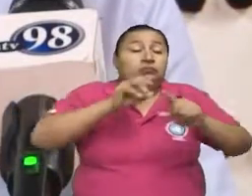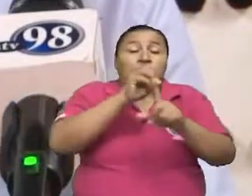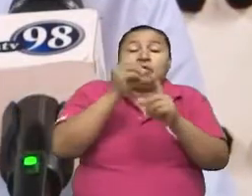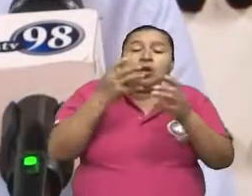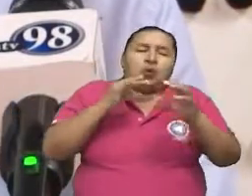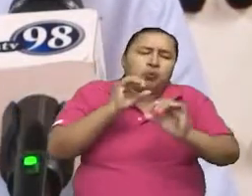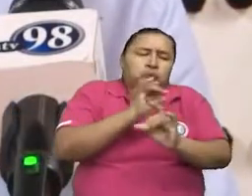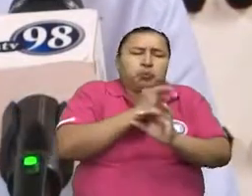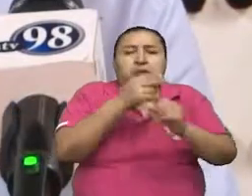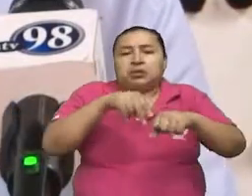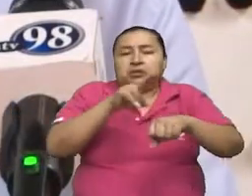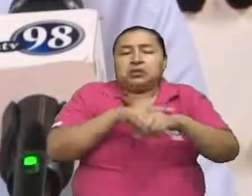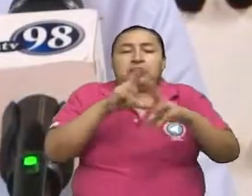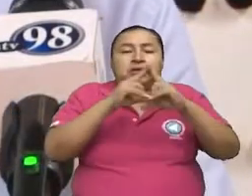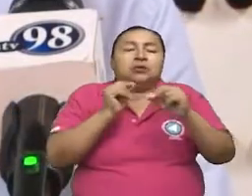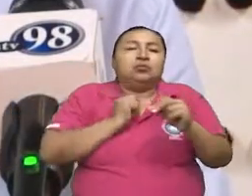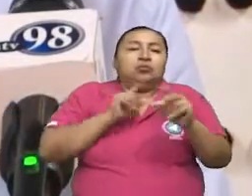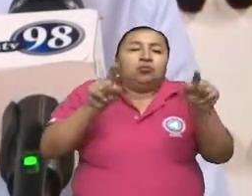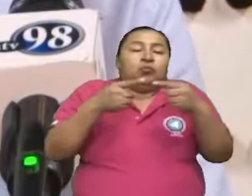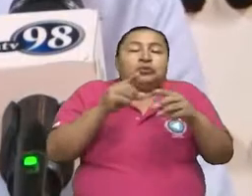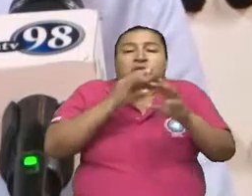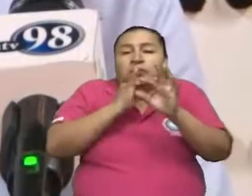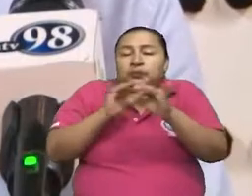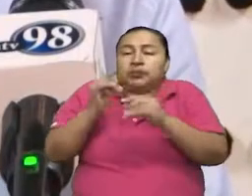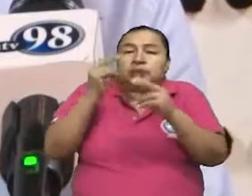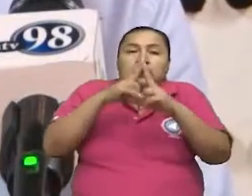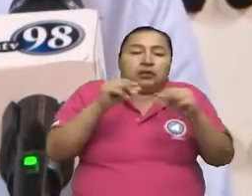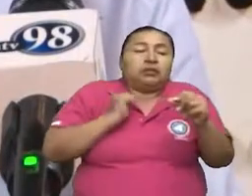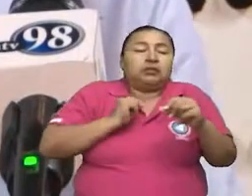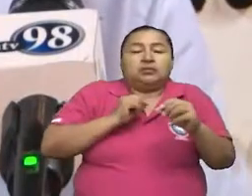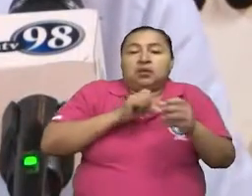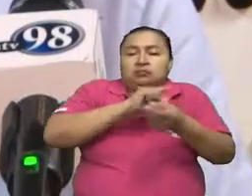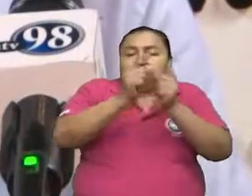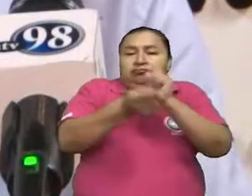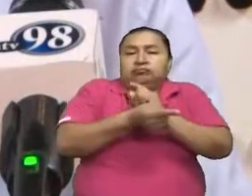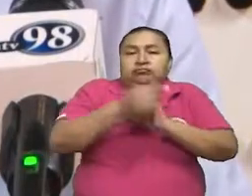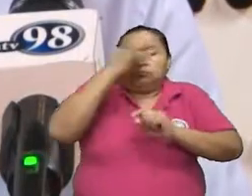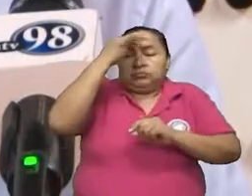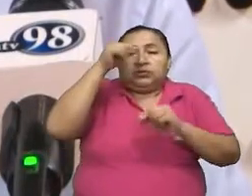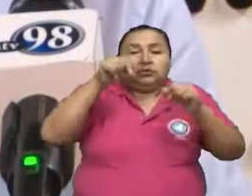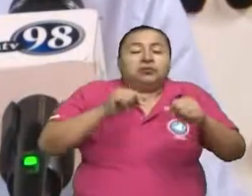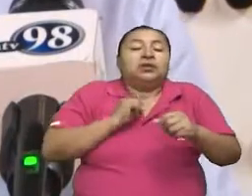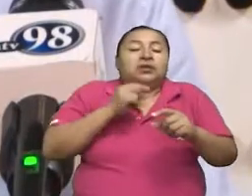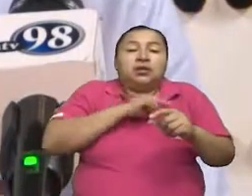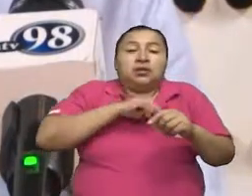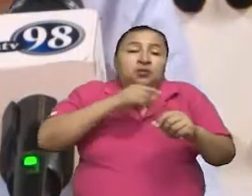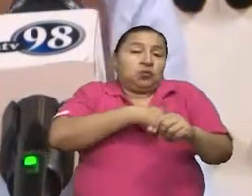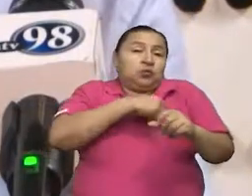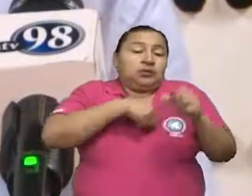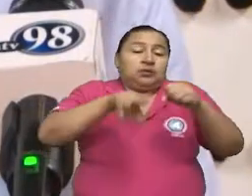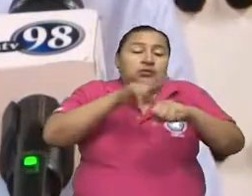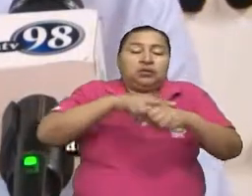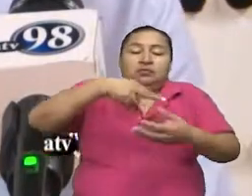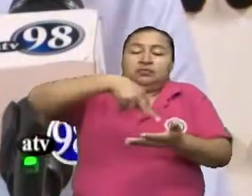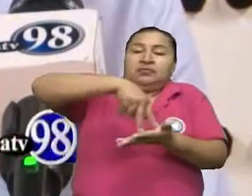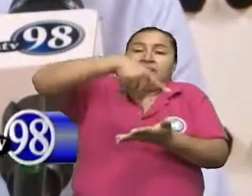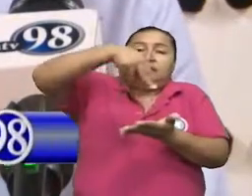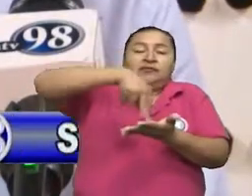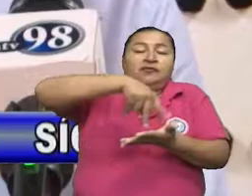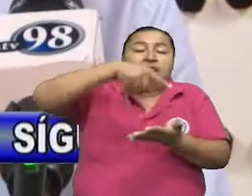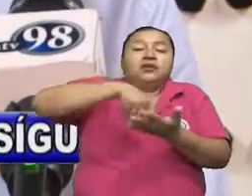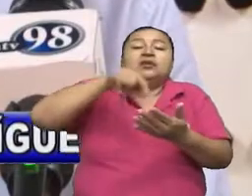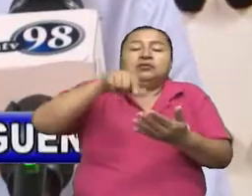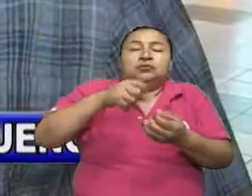de Nicaragua con música nicaragüense, música de la Revolución Mexicana, y la Escuela Nacional de Ballet, y una sorpresa con los